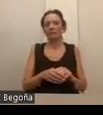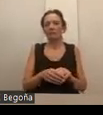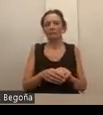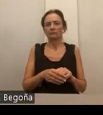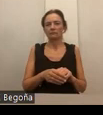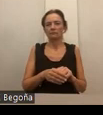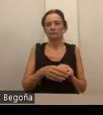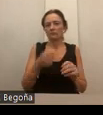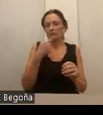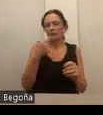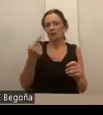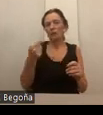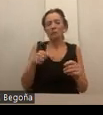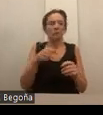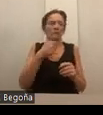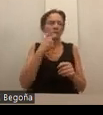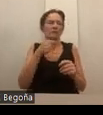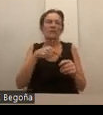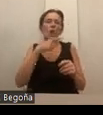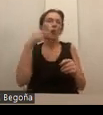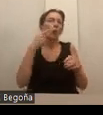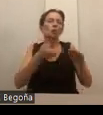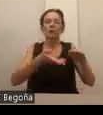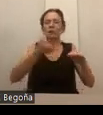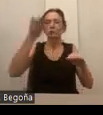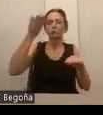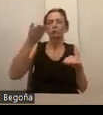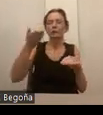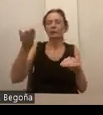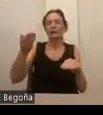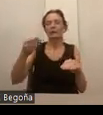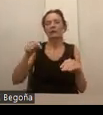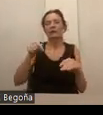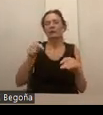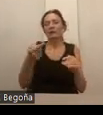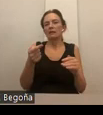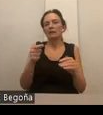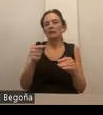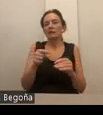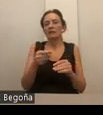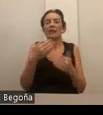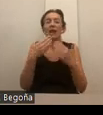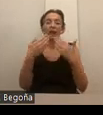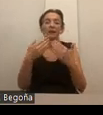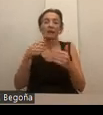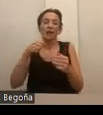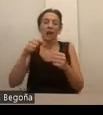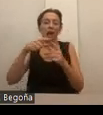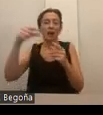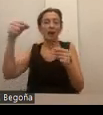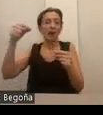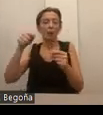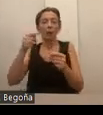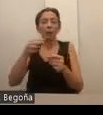un aumento de la glucosa secundario a alguna característica concreta, y a la que desapareció esa característica o a la que lo regulamos